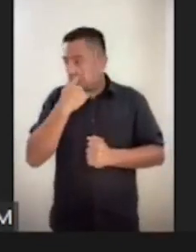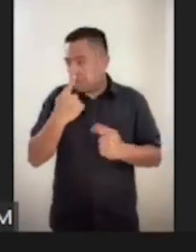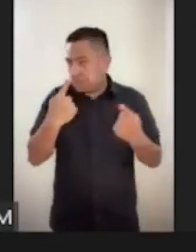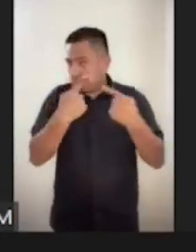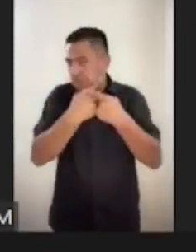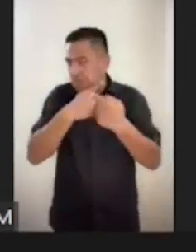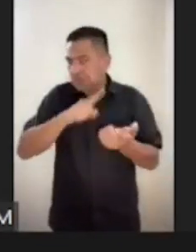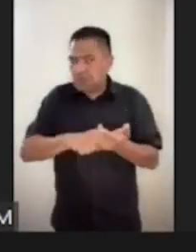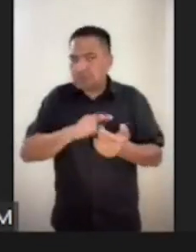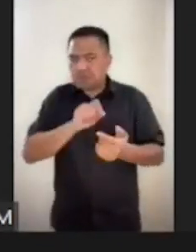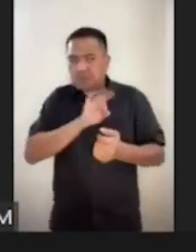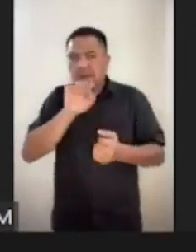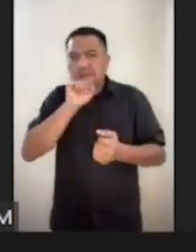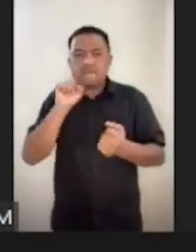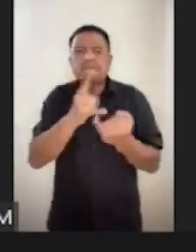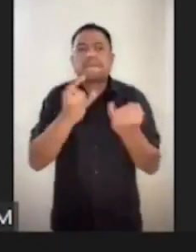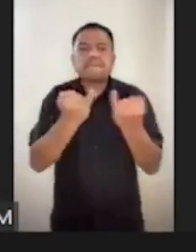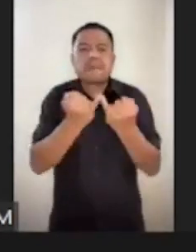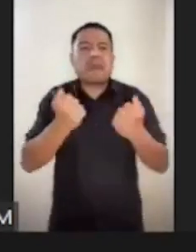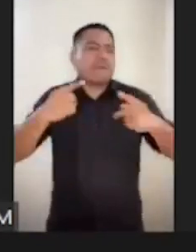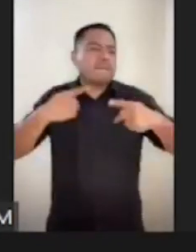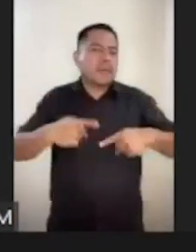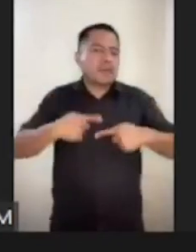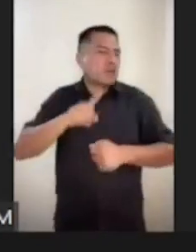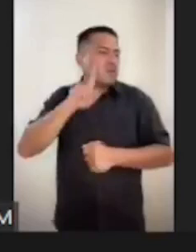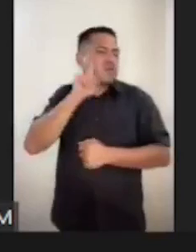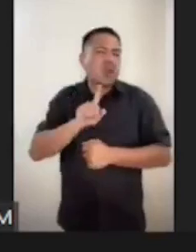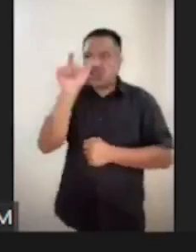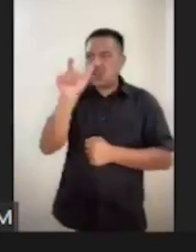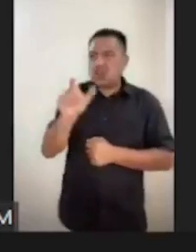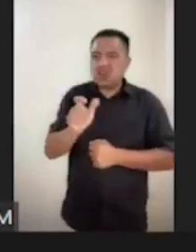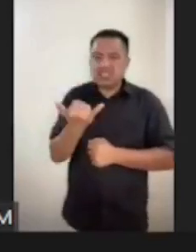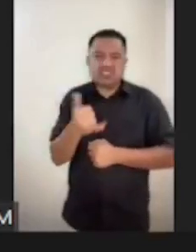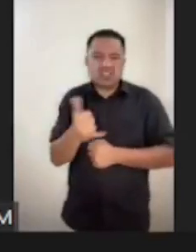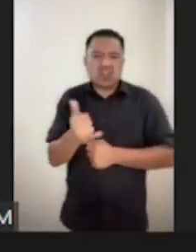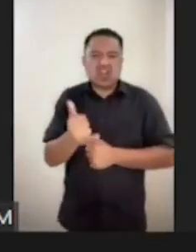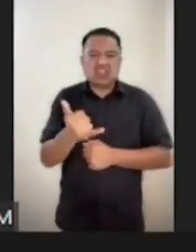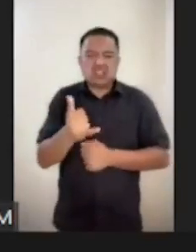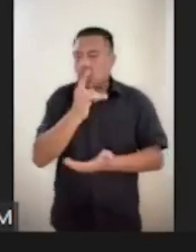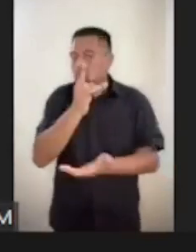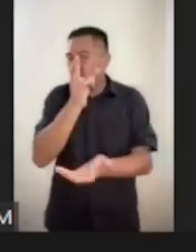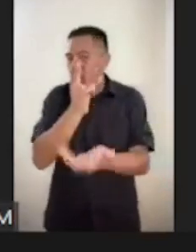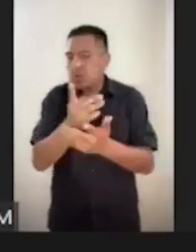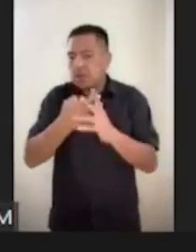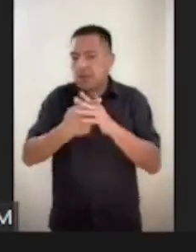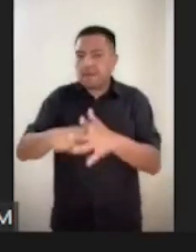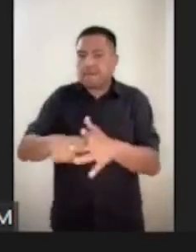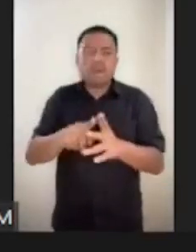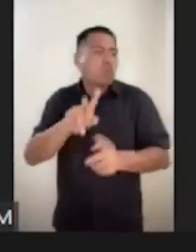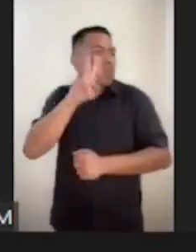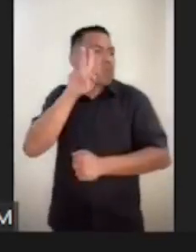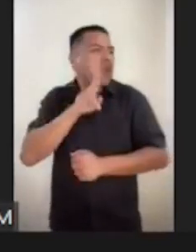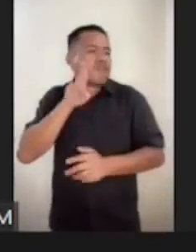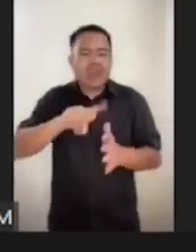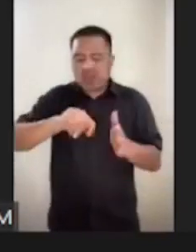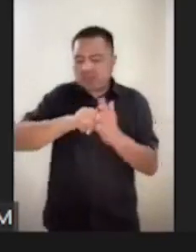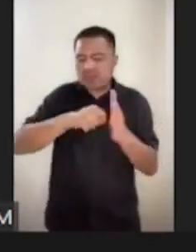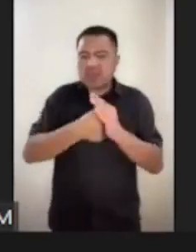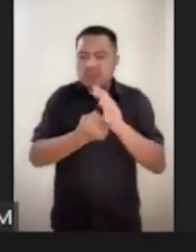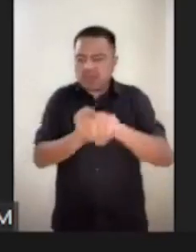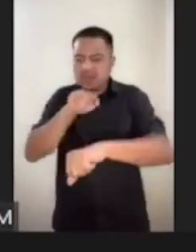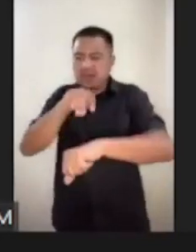atribuir los hechos denunciados a la ciudadana Yoloxin Lisbeth Domínguez Serna únicamente a partir de las pruebas técnicas aportadas por el